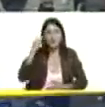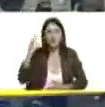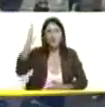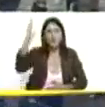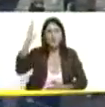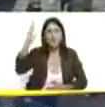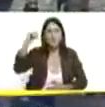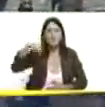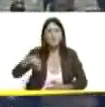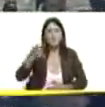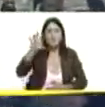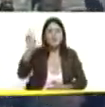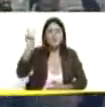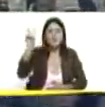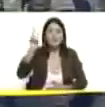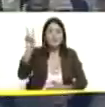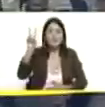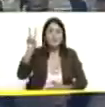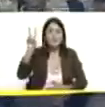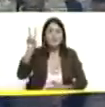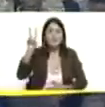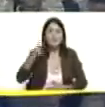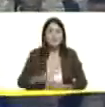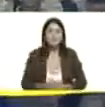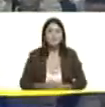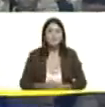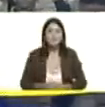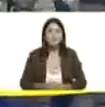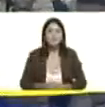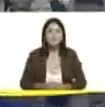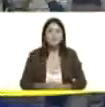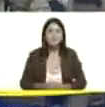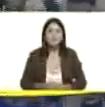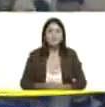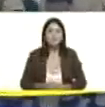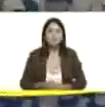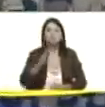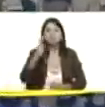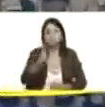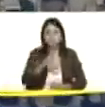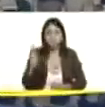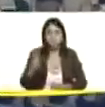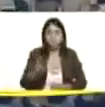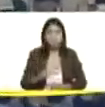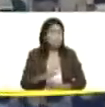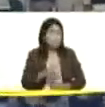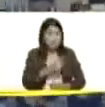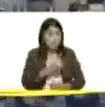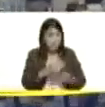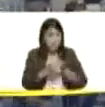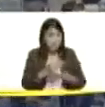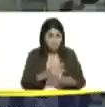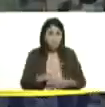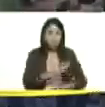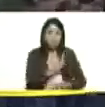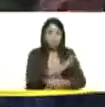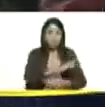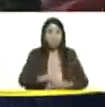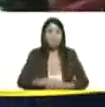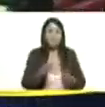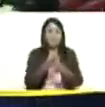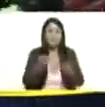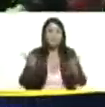la patria y nuestro pueblo se los premien, sino que se los demanden. Quedan